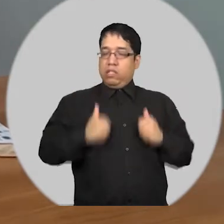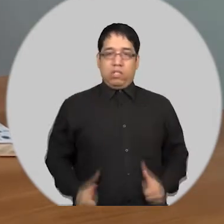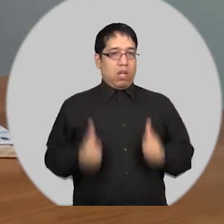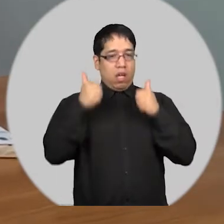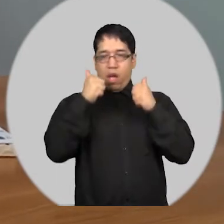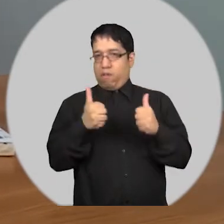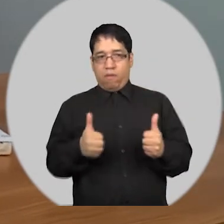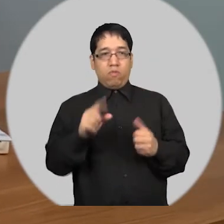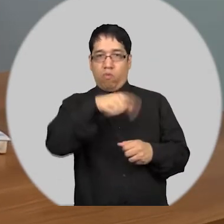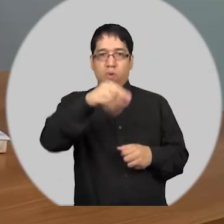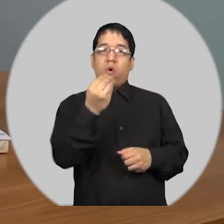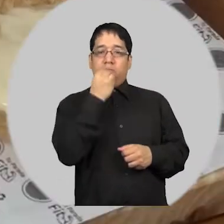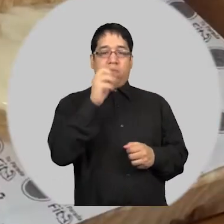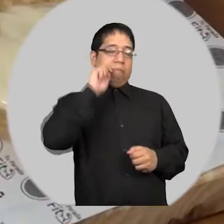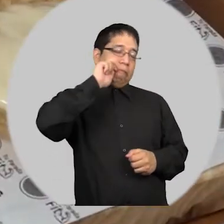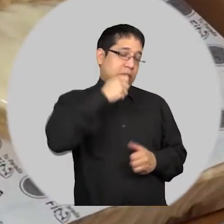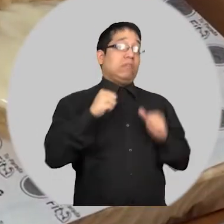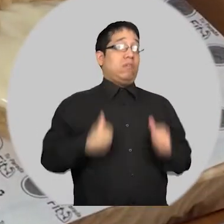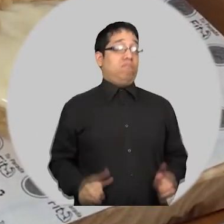y comer rico y saludable.